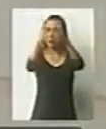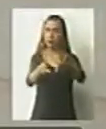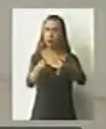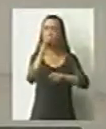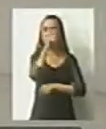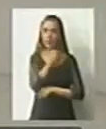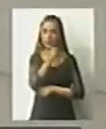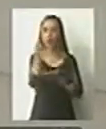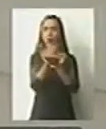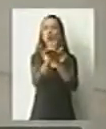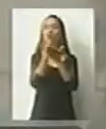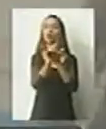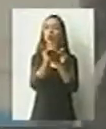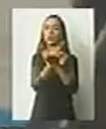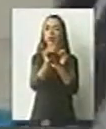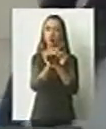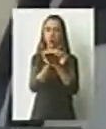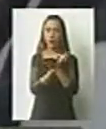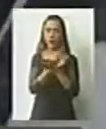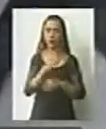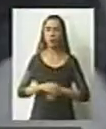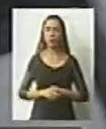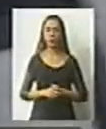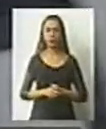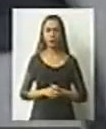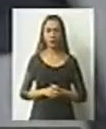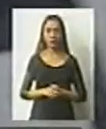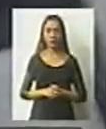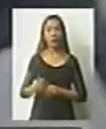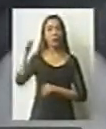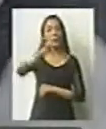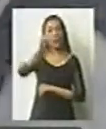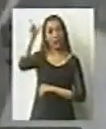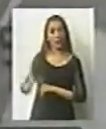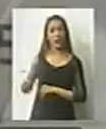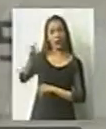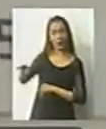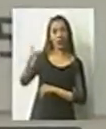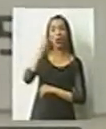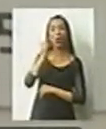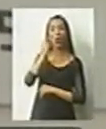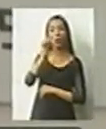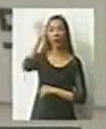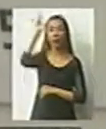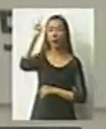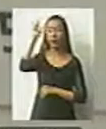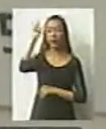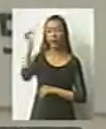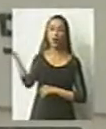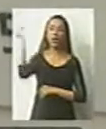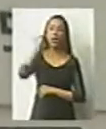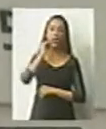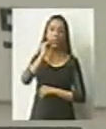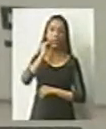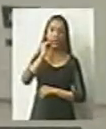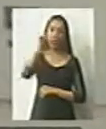identidad de las personas, ¿no es cierto? Lo que sí les podemos informar es que esta persona, el día miércoles en hora de la tarde, la Brigada de